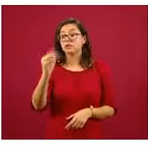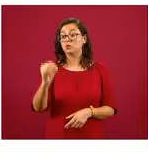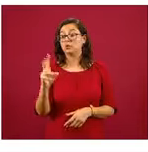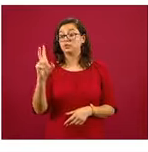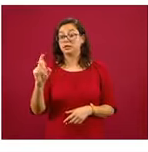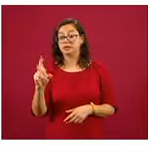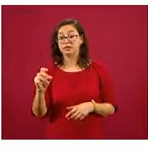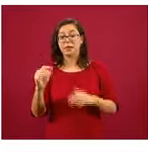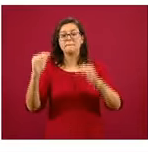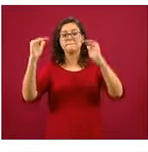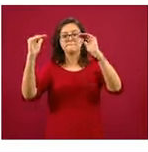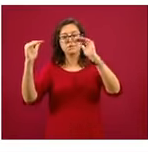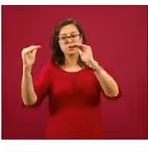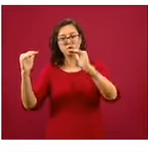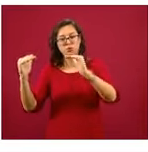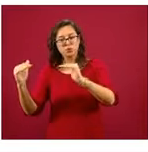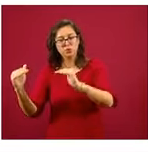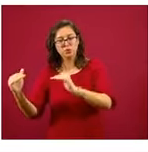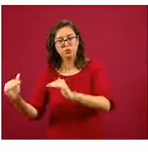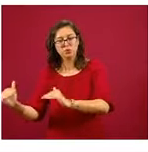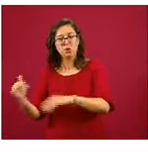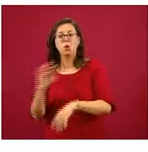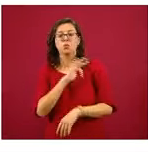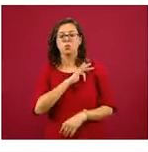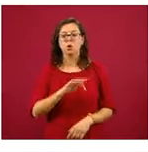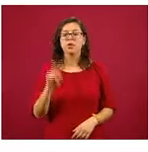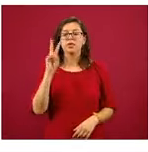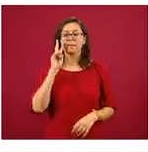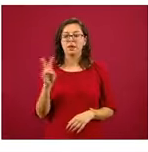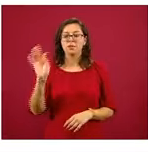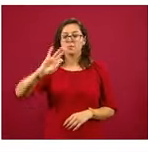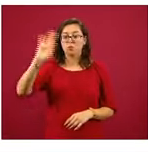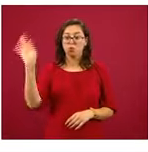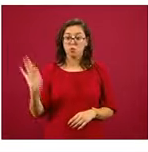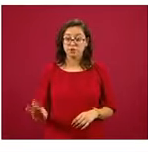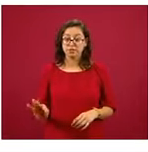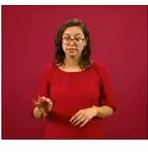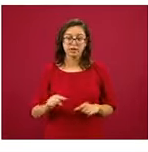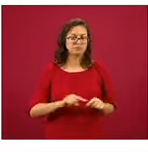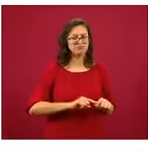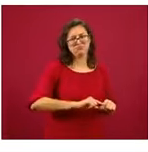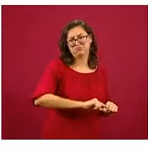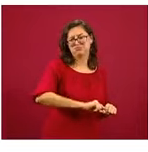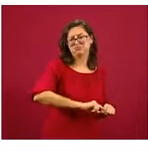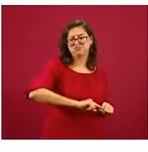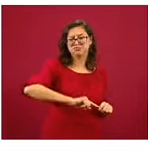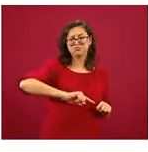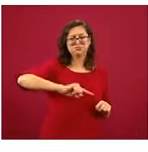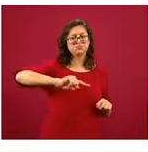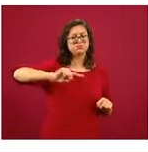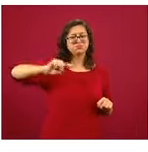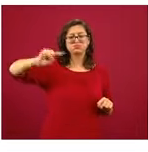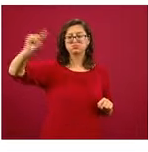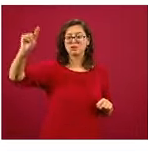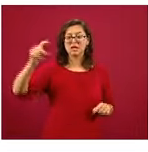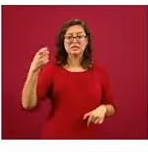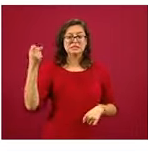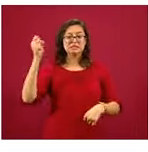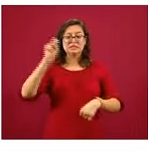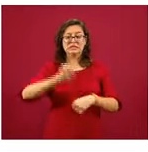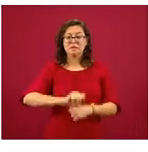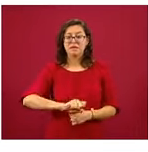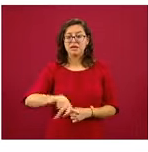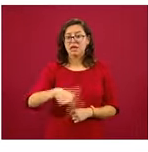tendencia descendente. Vean el porcentaje de positividad, escaló también rápidamente desde una semana 3 en donde era menos